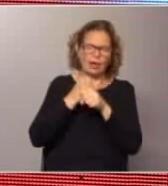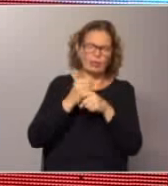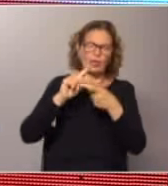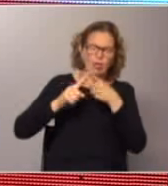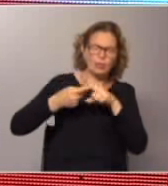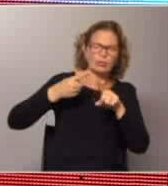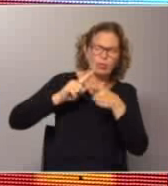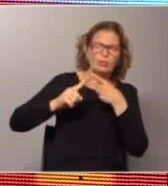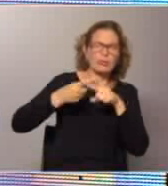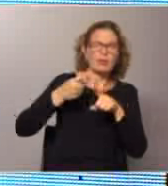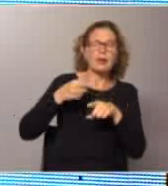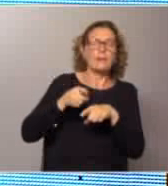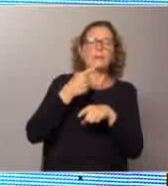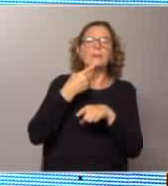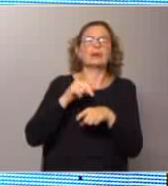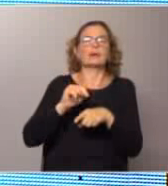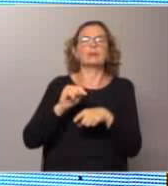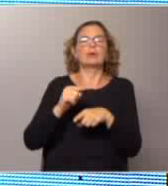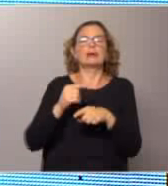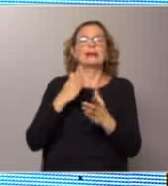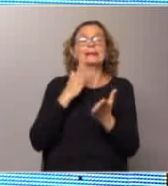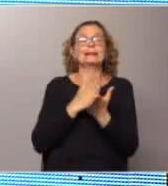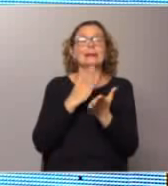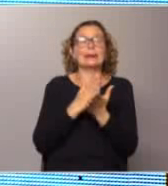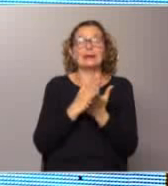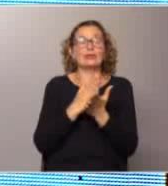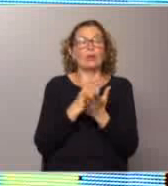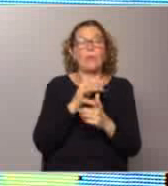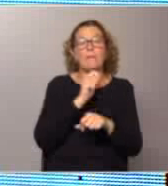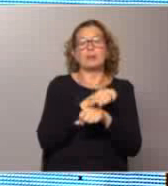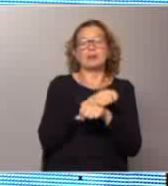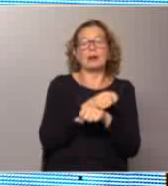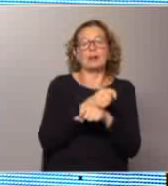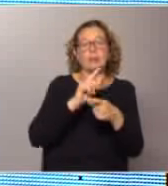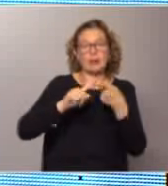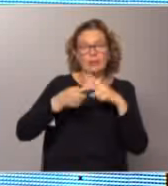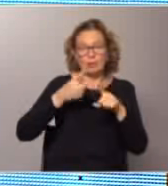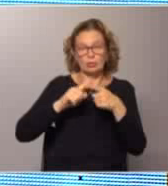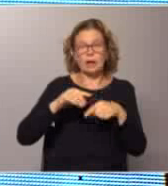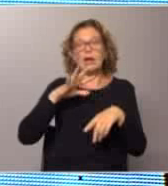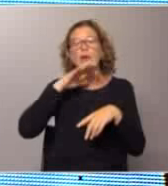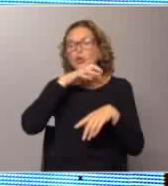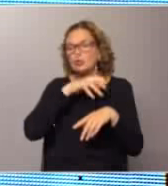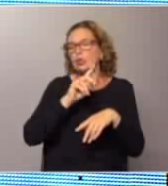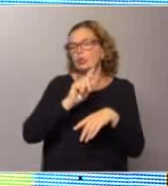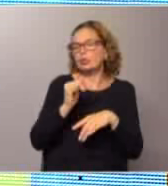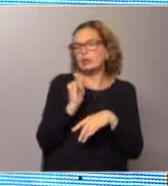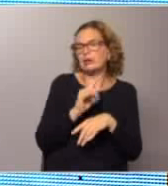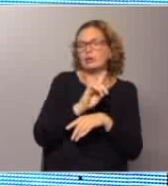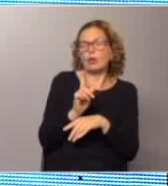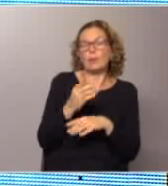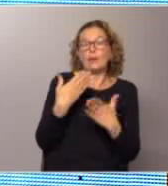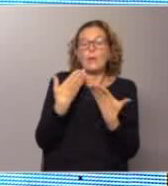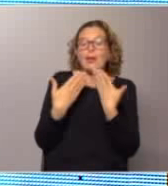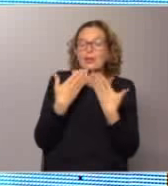pero por ejemplo el uso del derecho penal o el no uso el derecho penal para discusiones sobre corrupción etcétera pero cuando hablamos